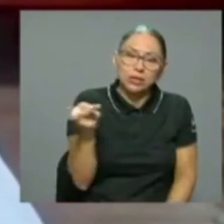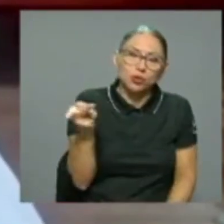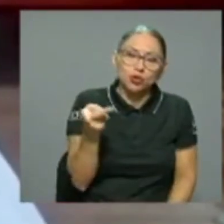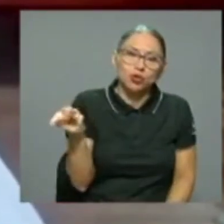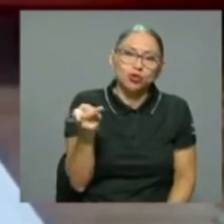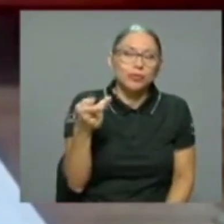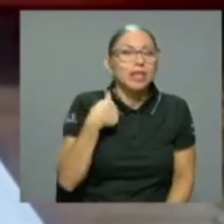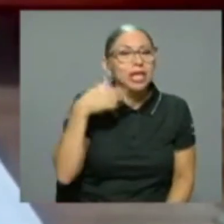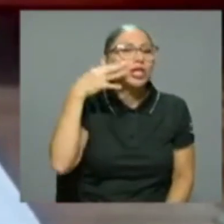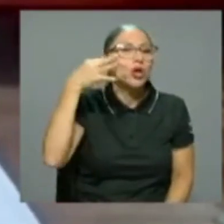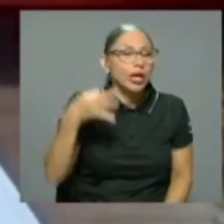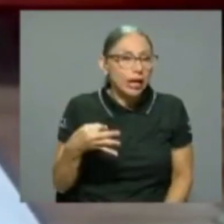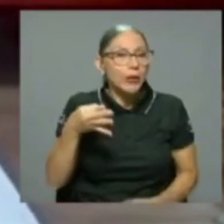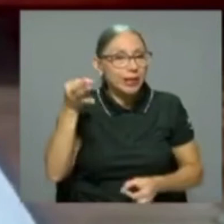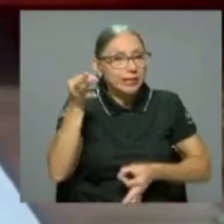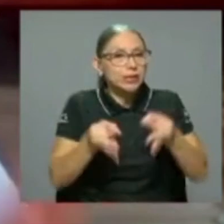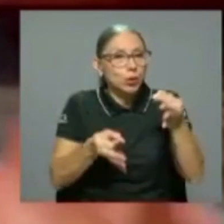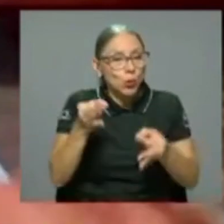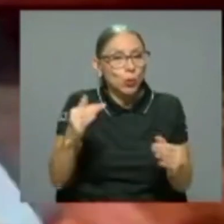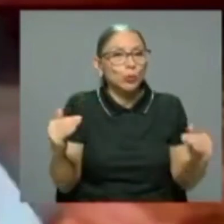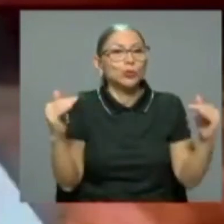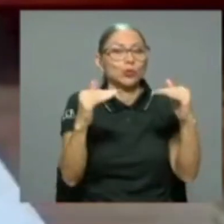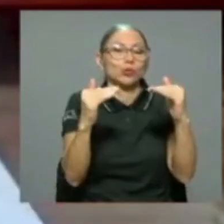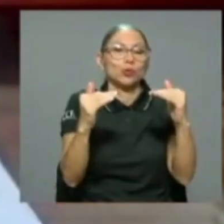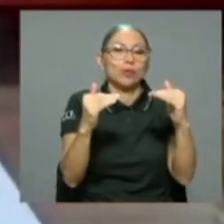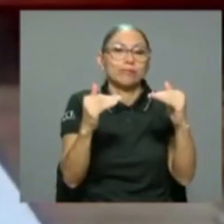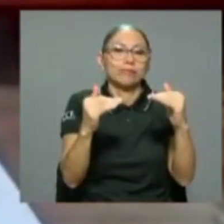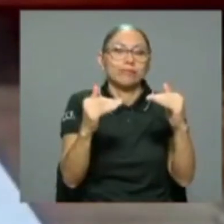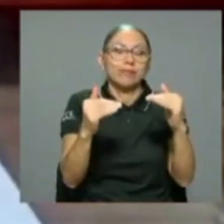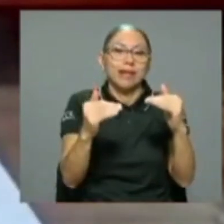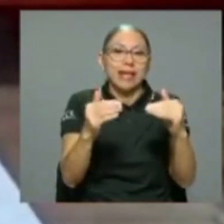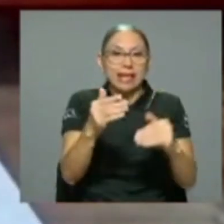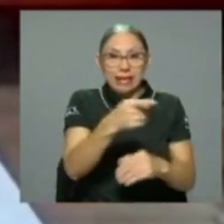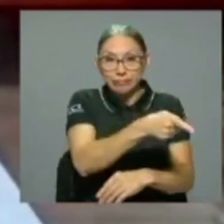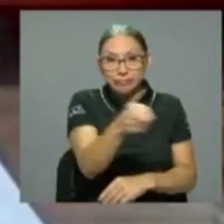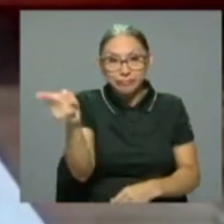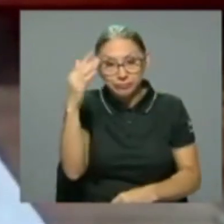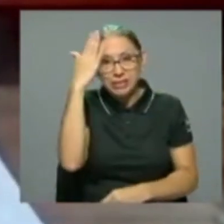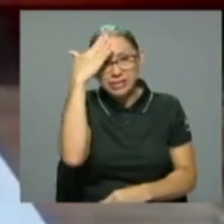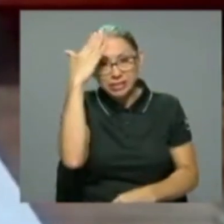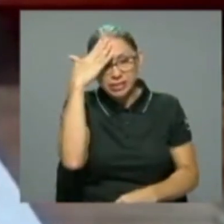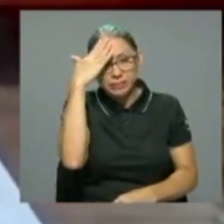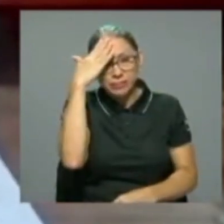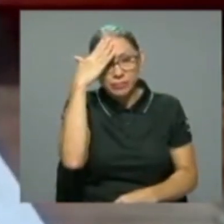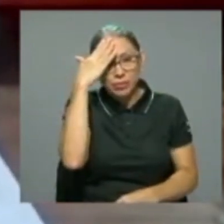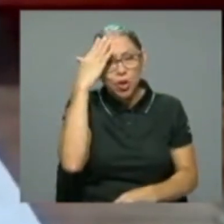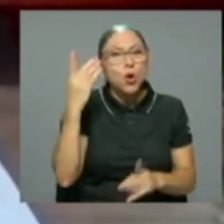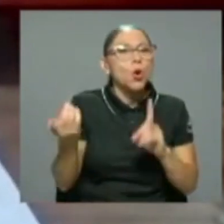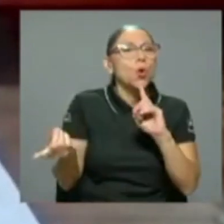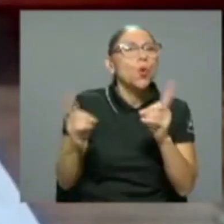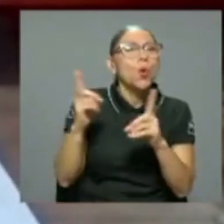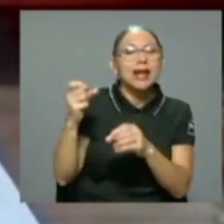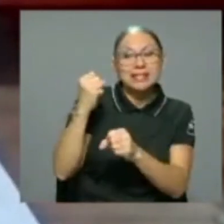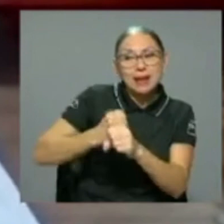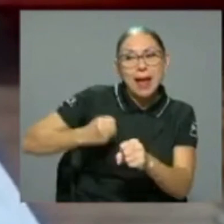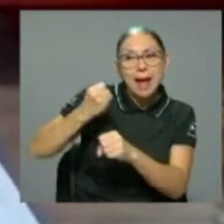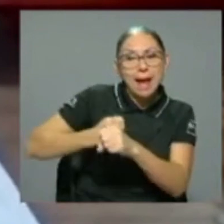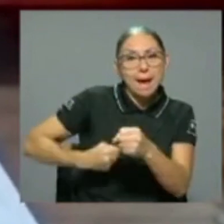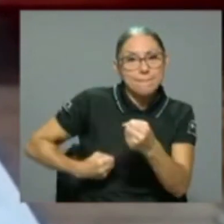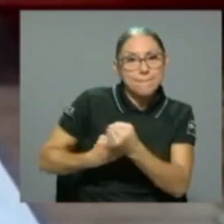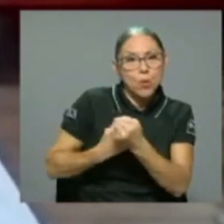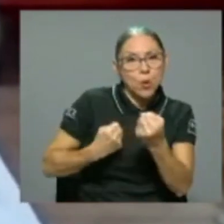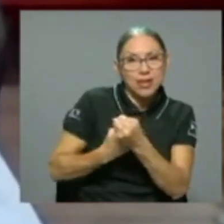y creo que es justo que se tenga en cuenta el aporte que ellos dieron, que